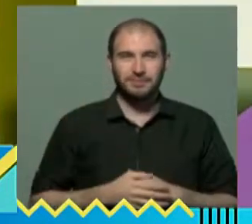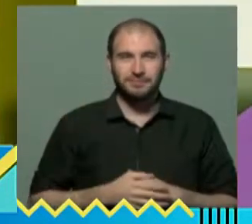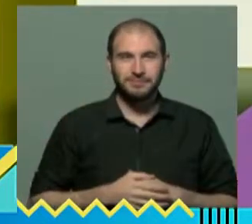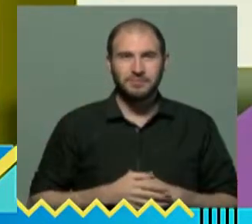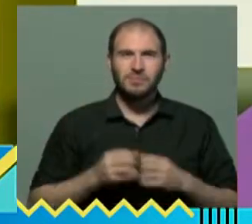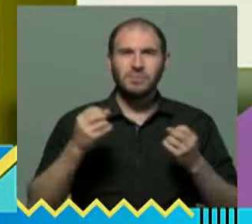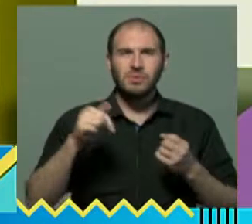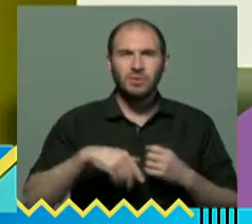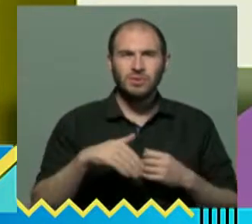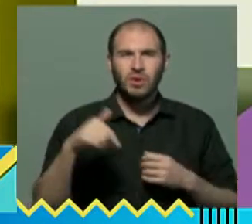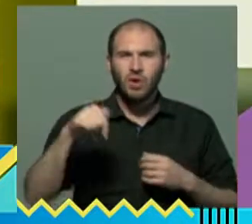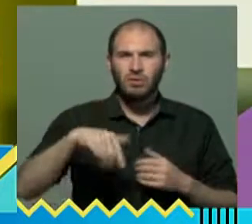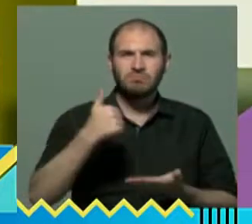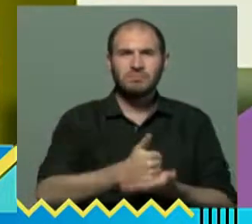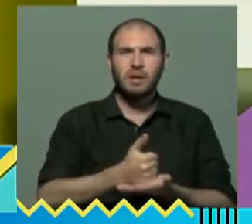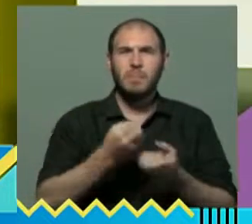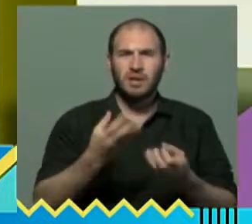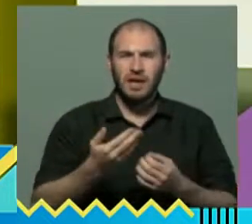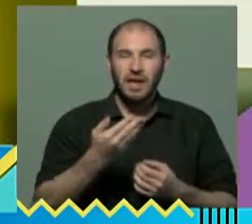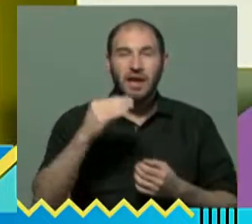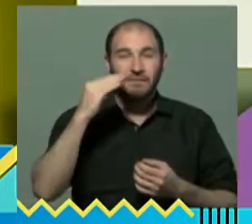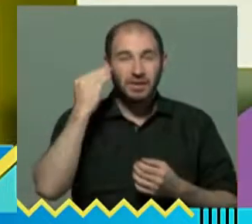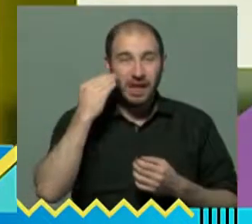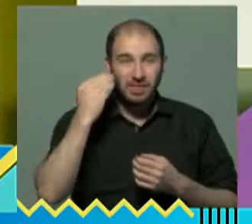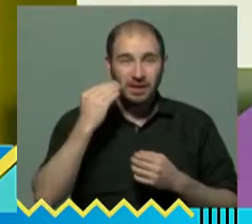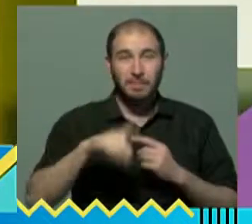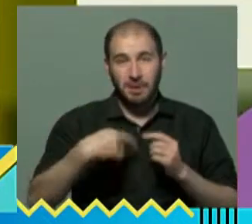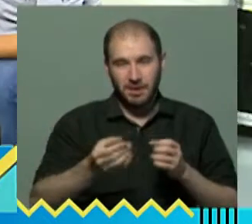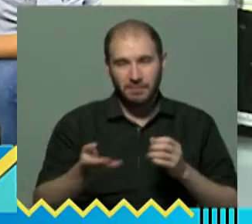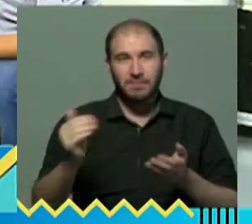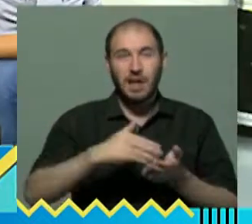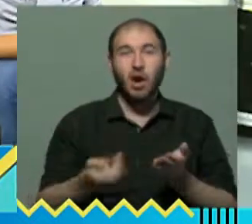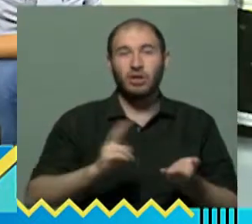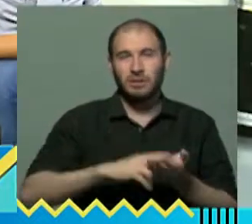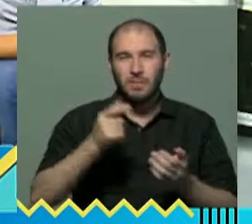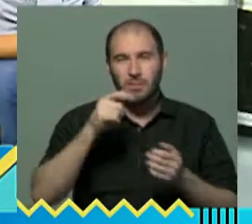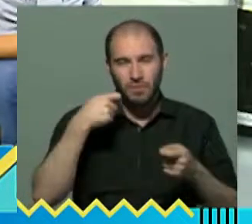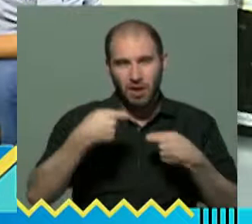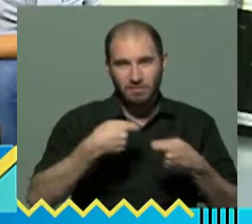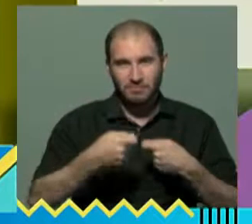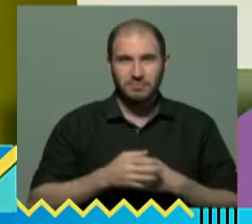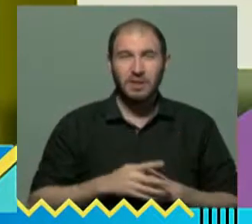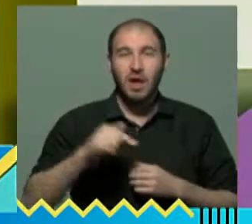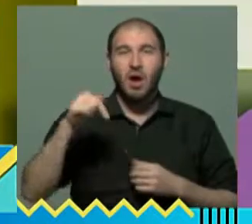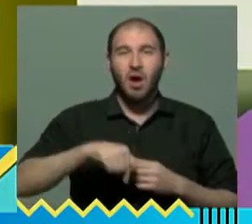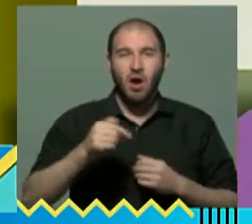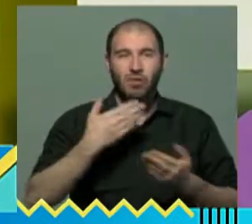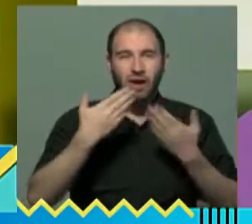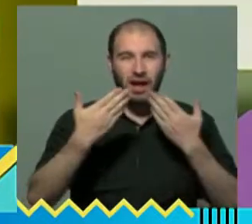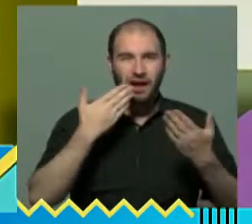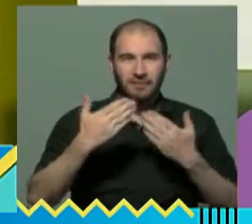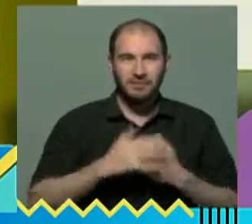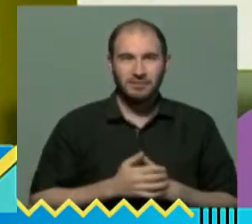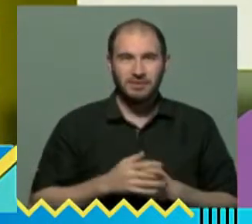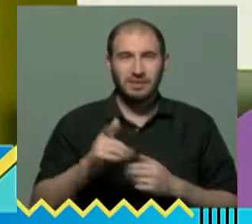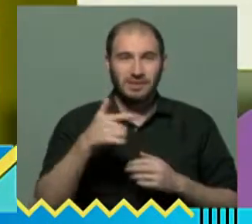www.universidad.com.ar. ¿Por qué estoy hoy acá? Bueno, Fernanda nos va a acompañar a partir de mañana, la conductora de este programa, y en el día de hoy vamos a estar hablando, ya